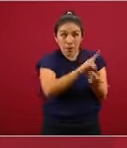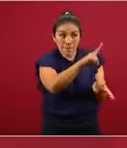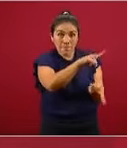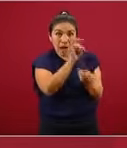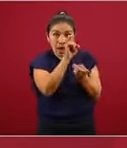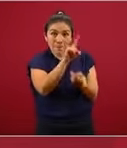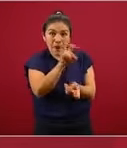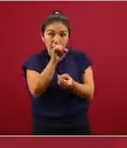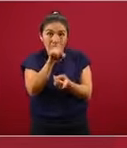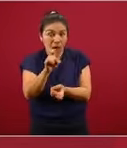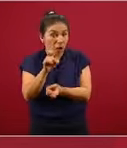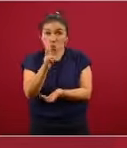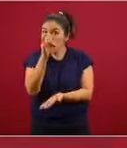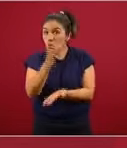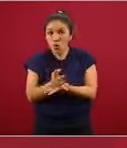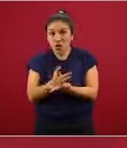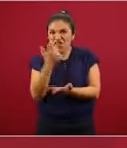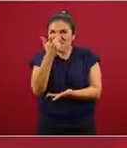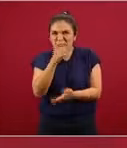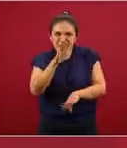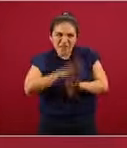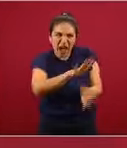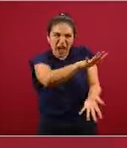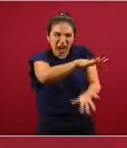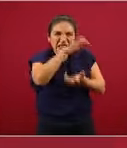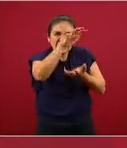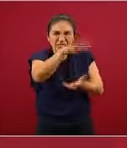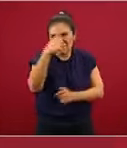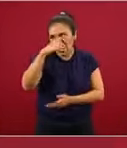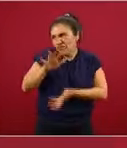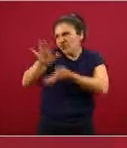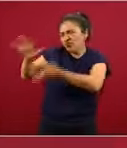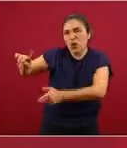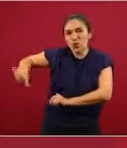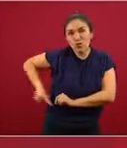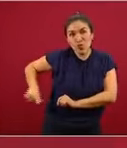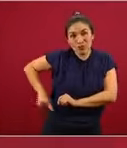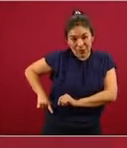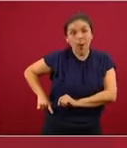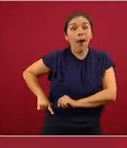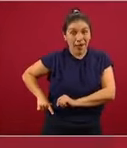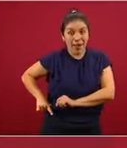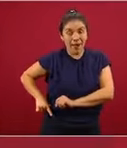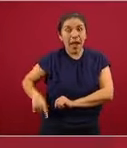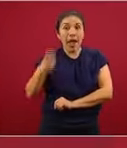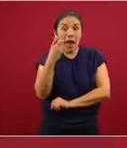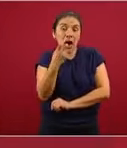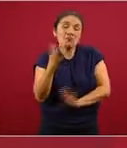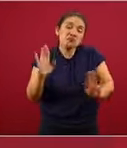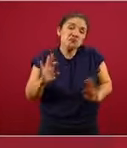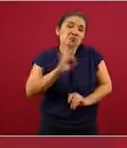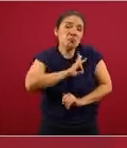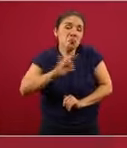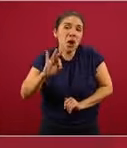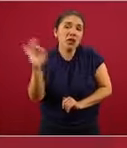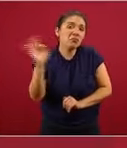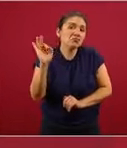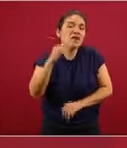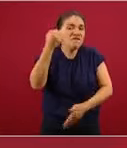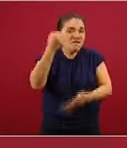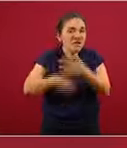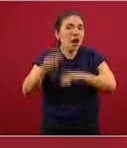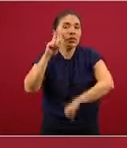que el ánimo es conseguir dinero para las arcas públicas, podría ser que no se tenga en